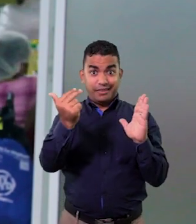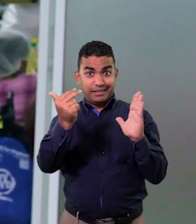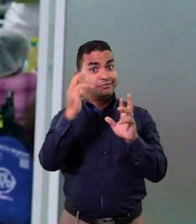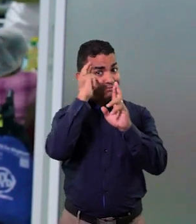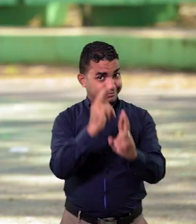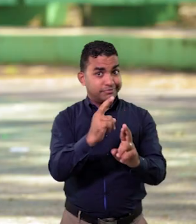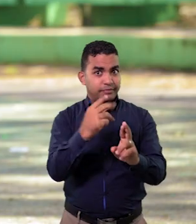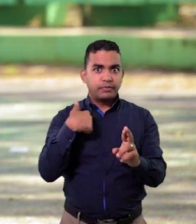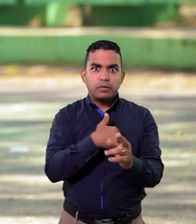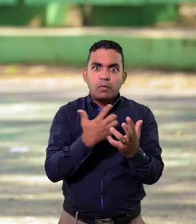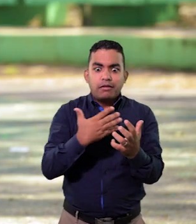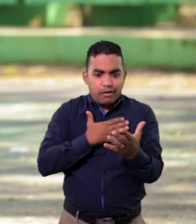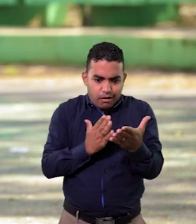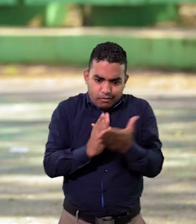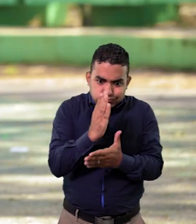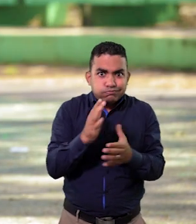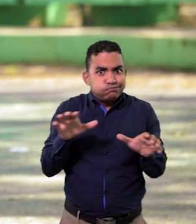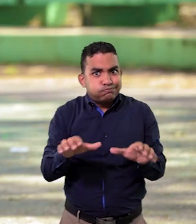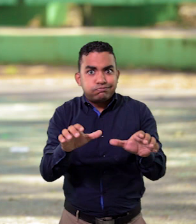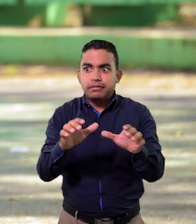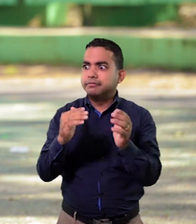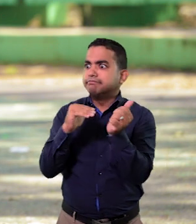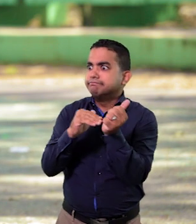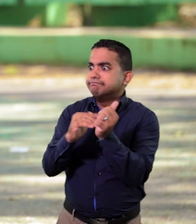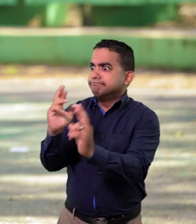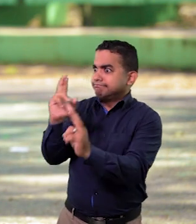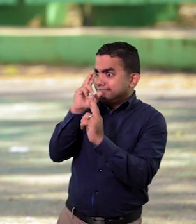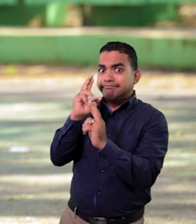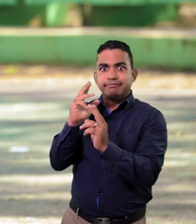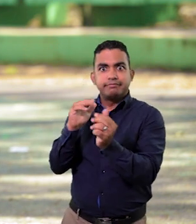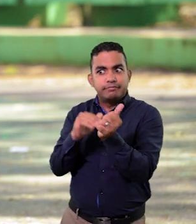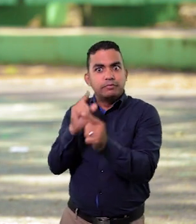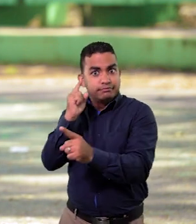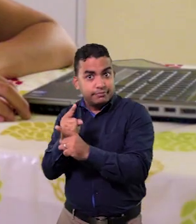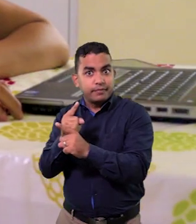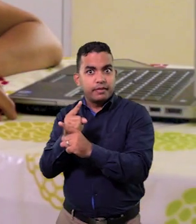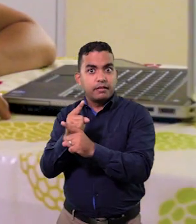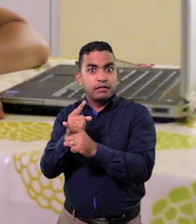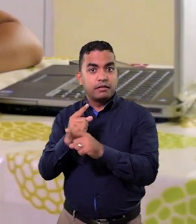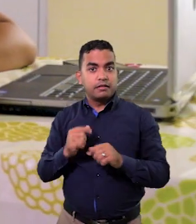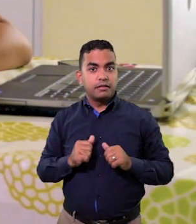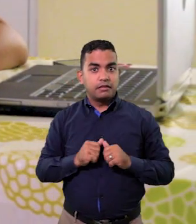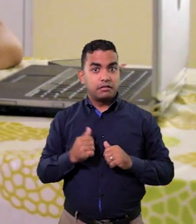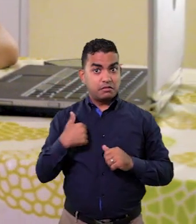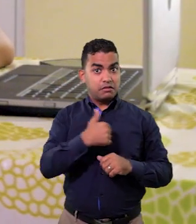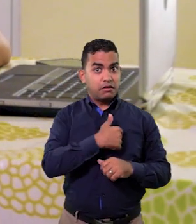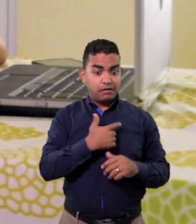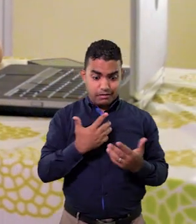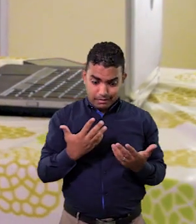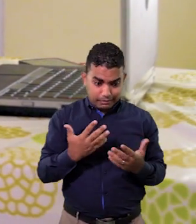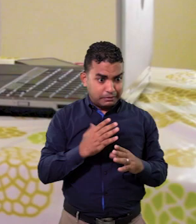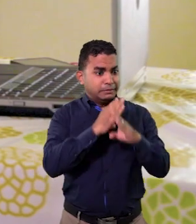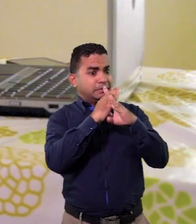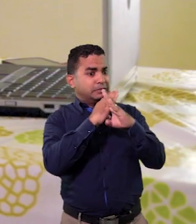ley 0513. Queremos disponer de nuestro derecho a recibir atención médica adecuada. Que nuestra educación no se detenga